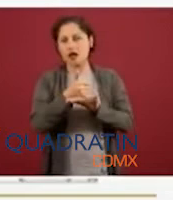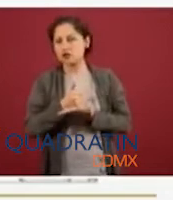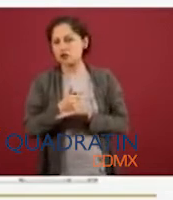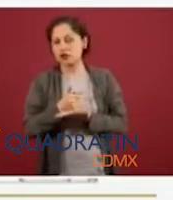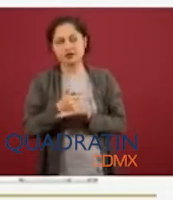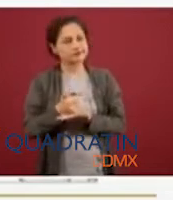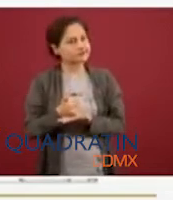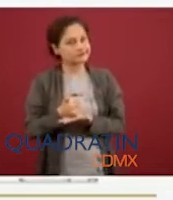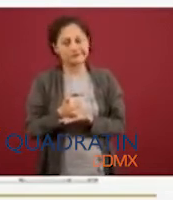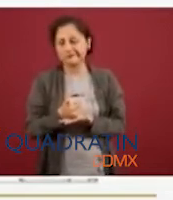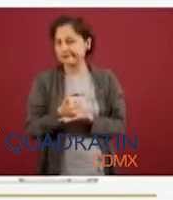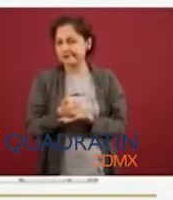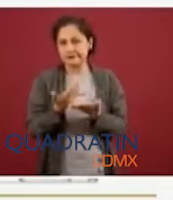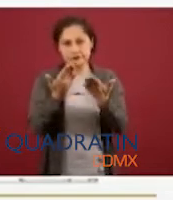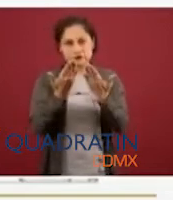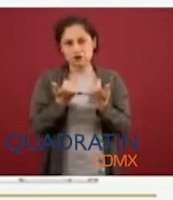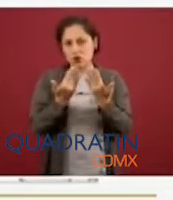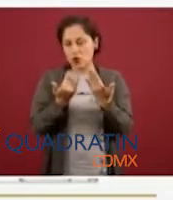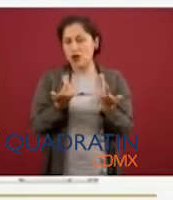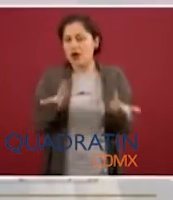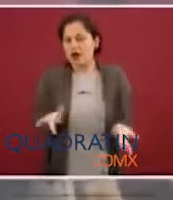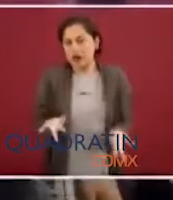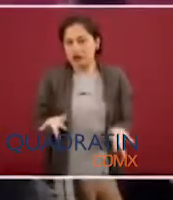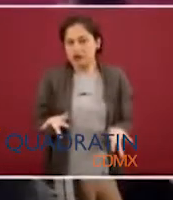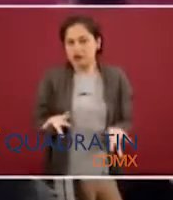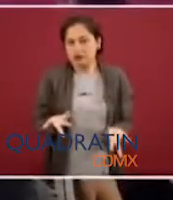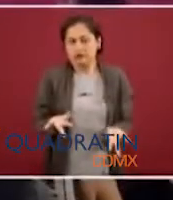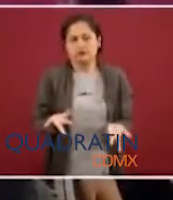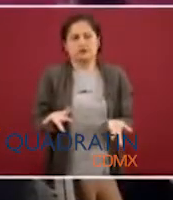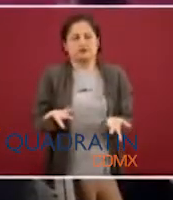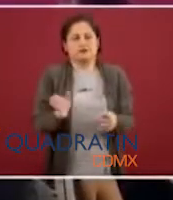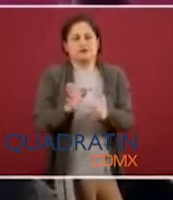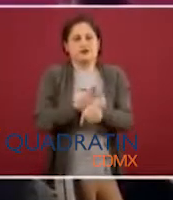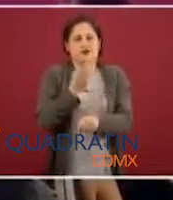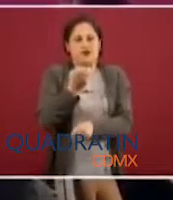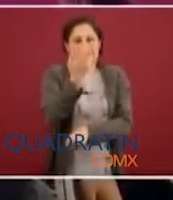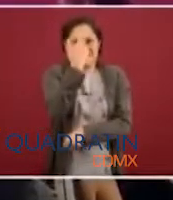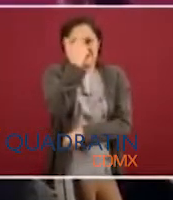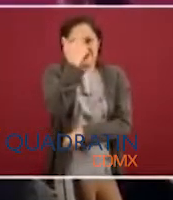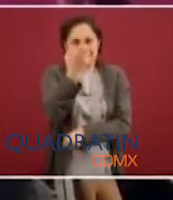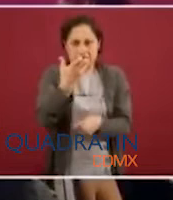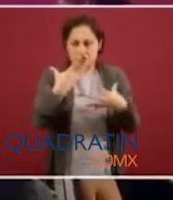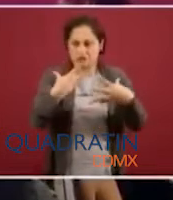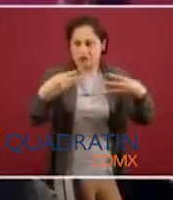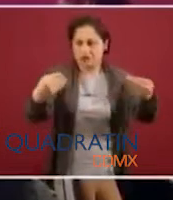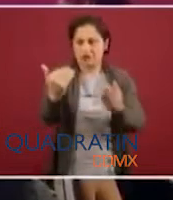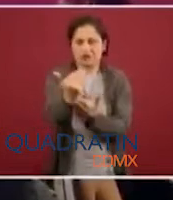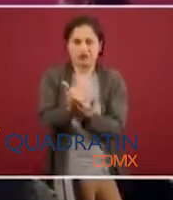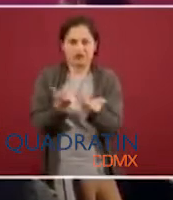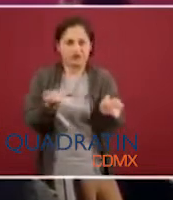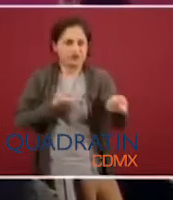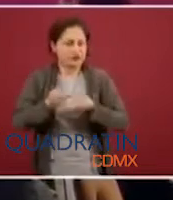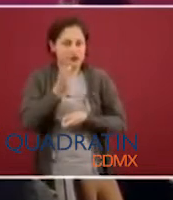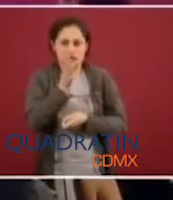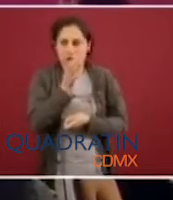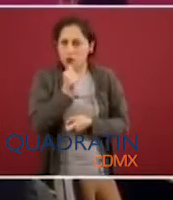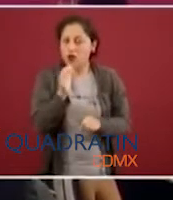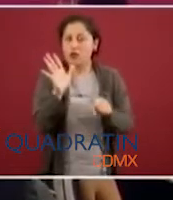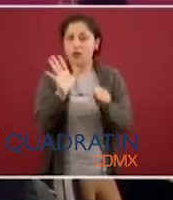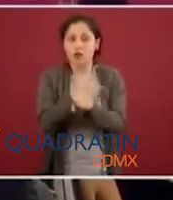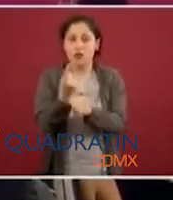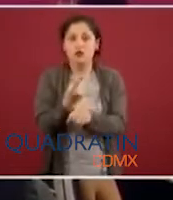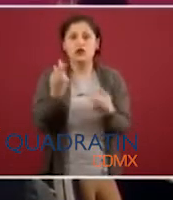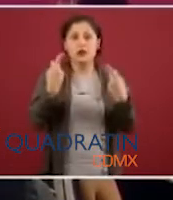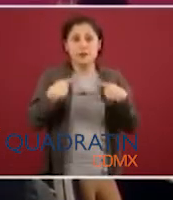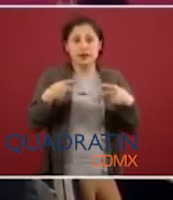como se espera, a la reducción de los contagios, porque las personas no se pueden quedar en casa porque están en riesgo